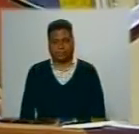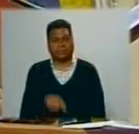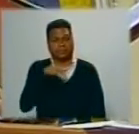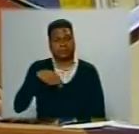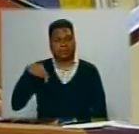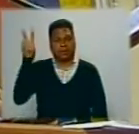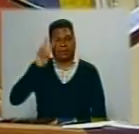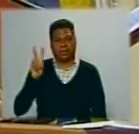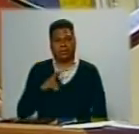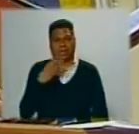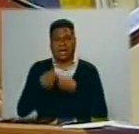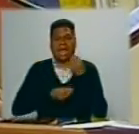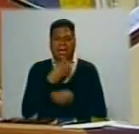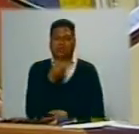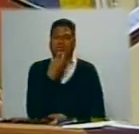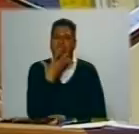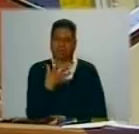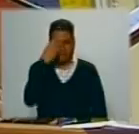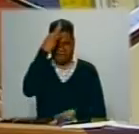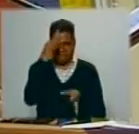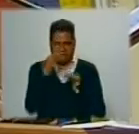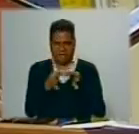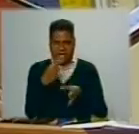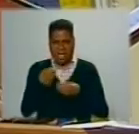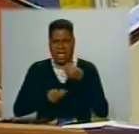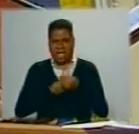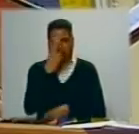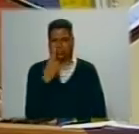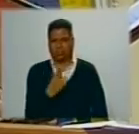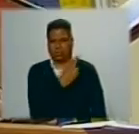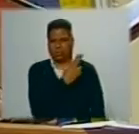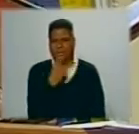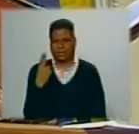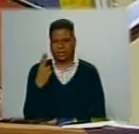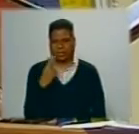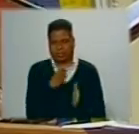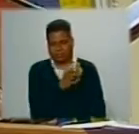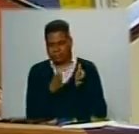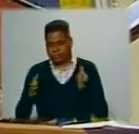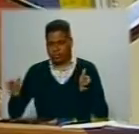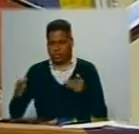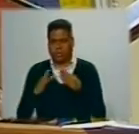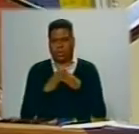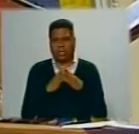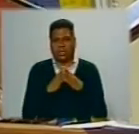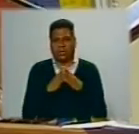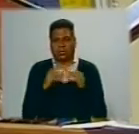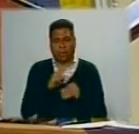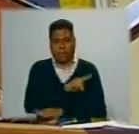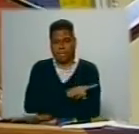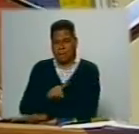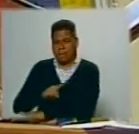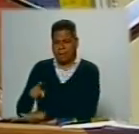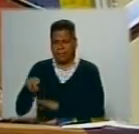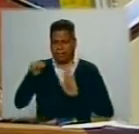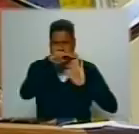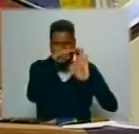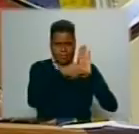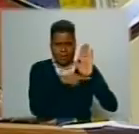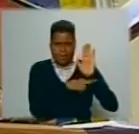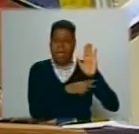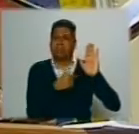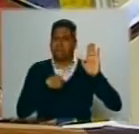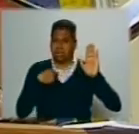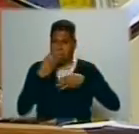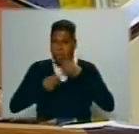ha cumplido de buena fe, de forma comprometida y continua, todas las obligaciones derivadas del Acuerdo de Ginebra